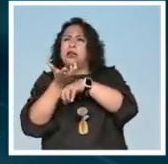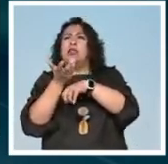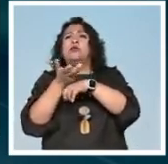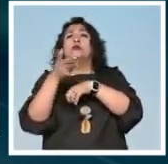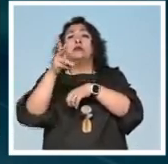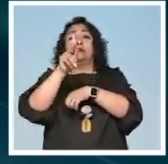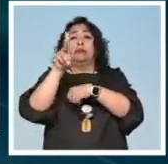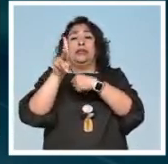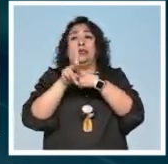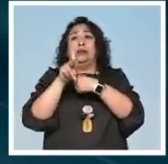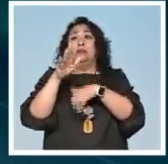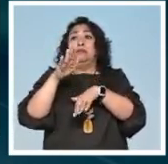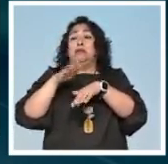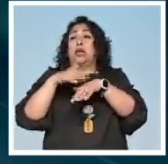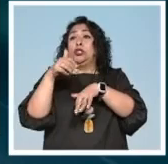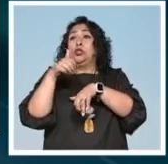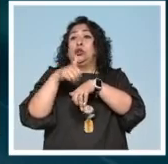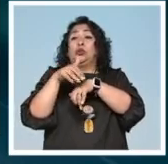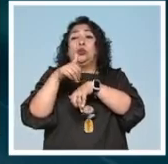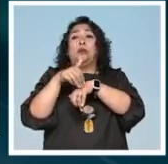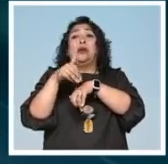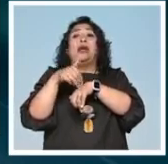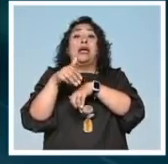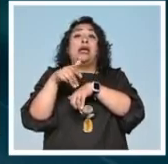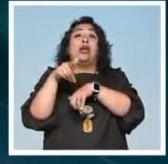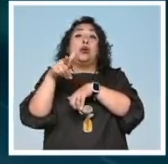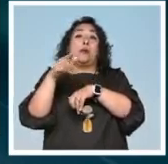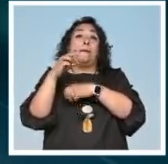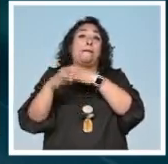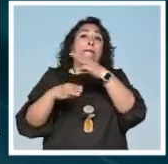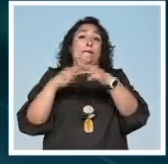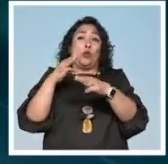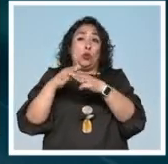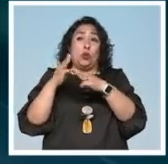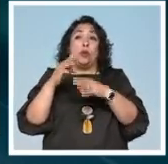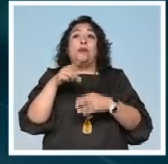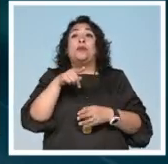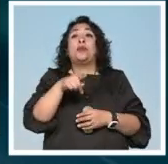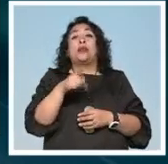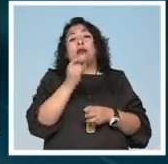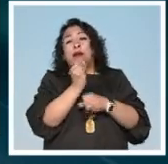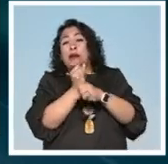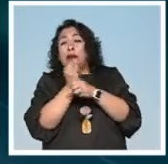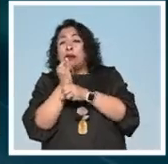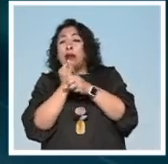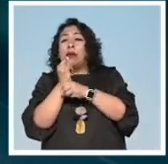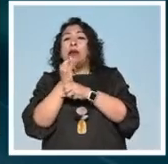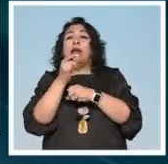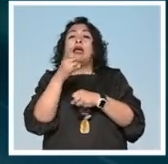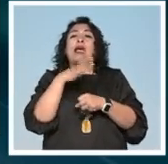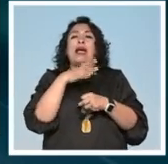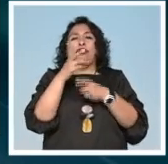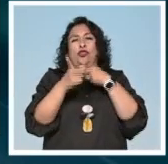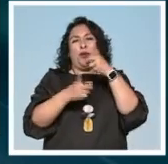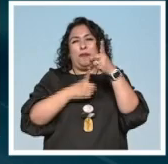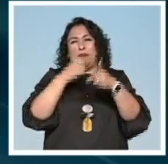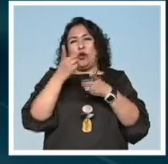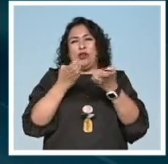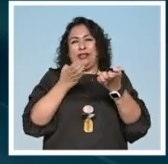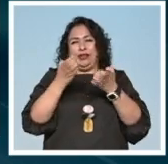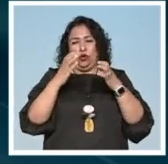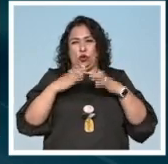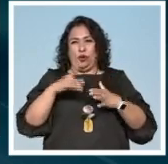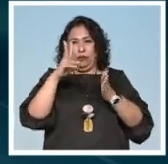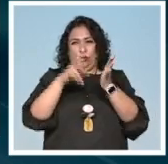cuyo país es el que tiene el mayor número de casos a nivel mundial. El sondeo Módulo de Práctica Deportiva y Ejercicio